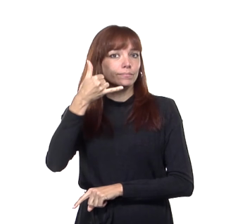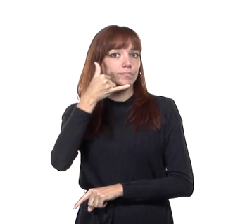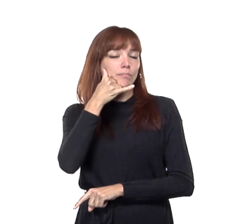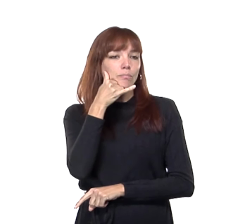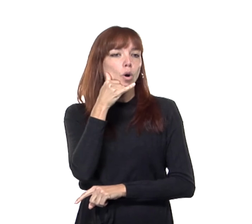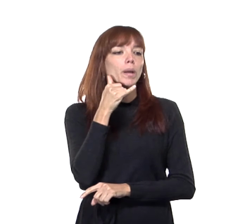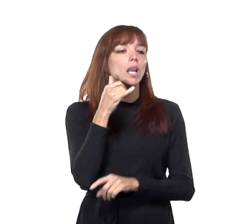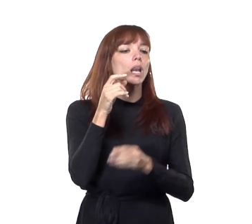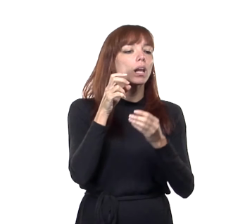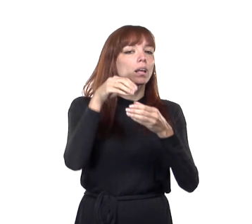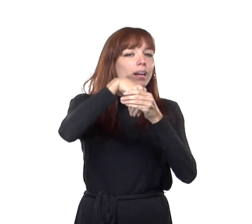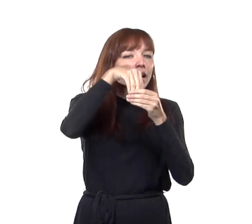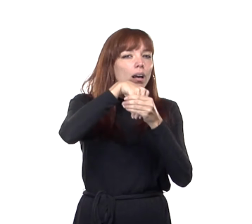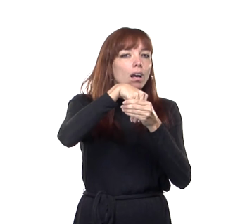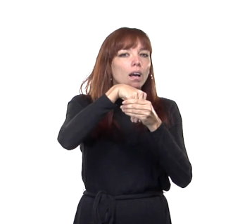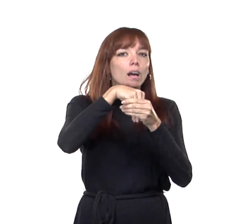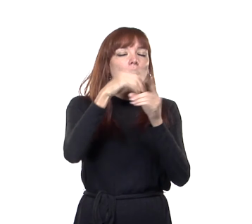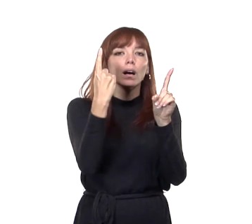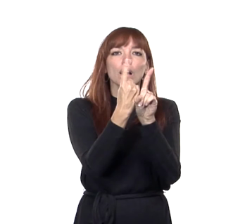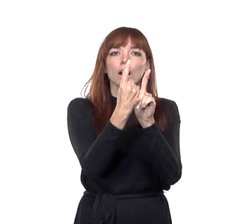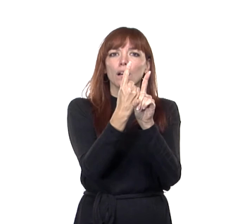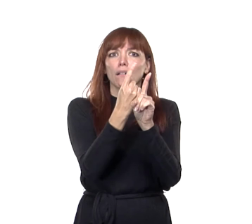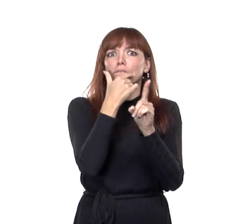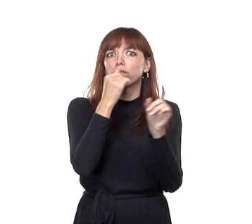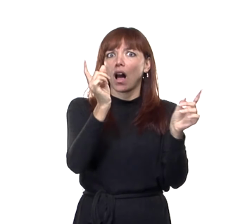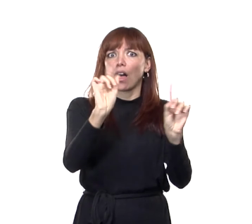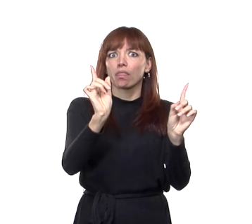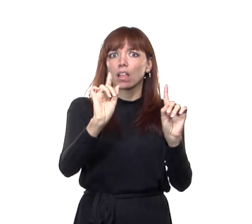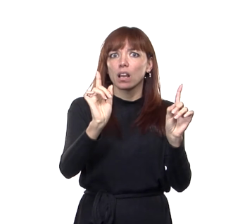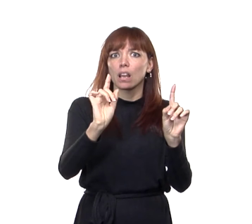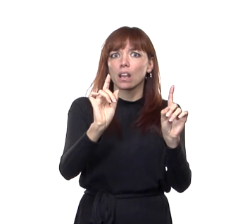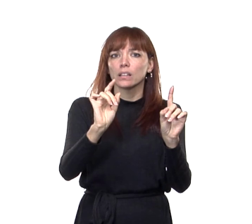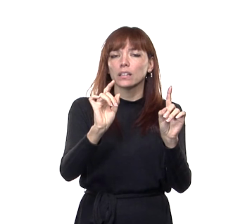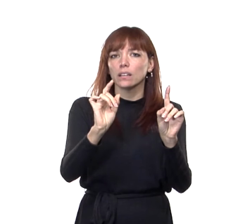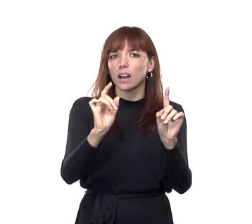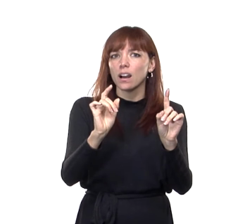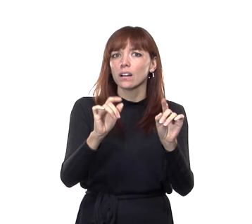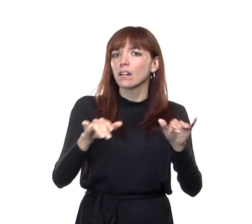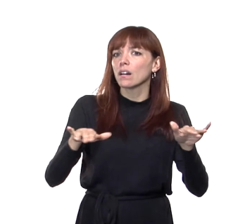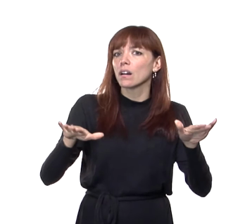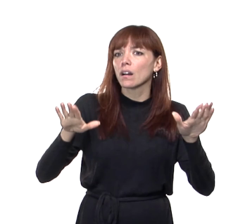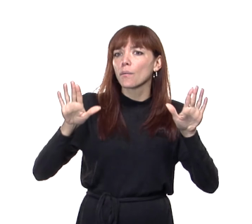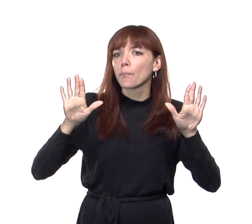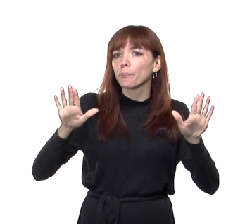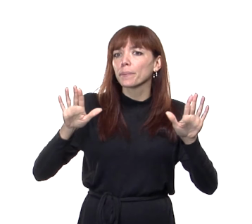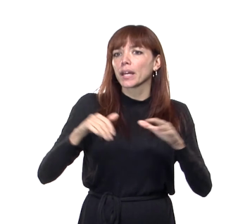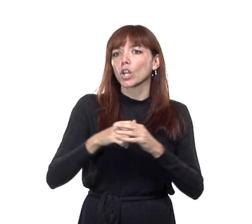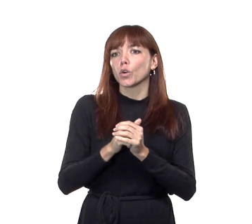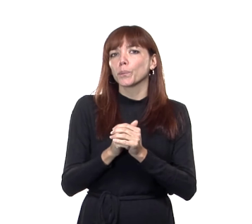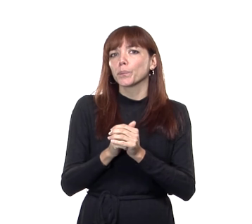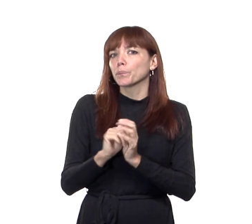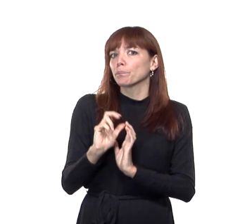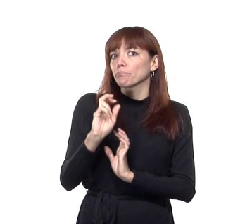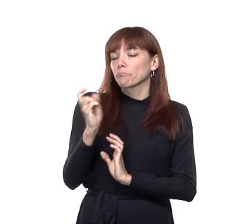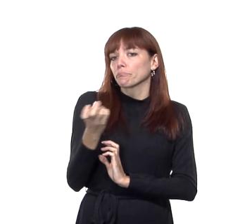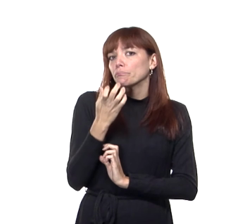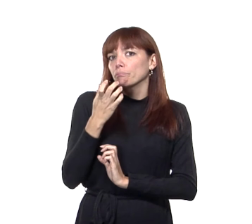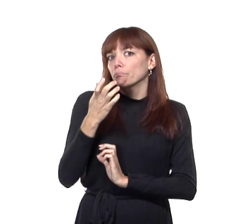tan fácil pero hackear una tetera es lo más fácil sobre todo porque la tetera normalmente es un producto barato